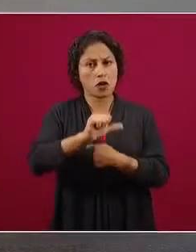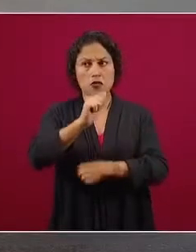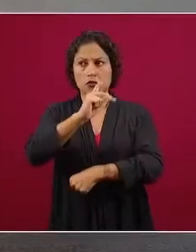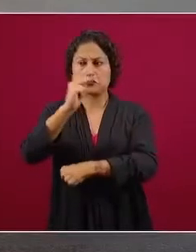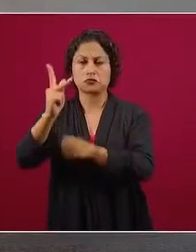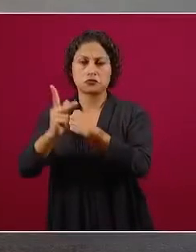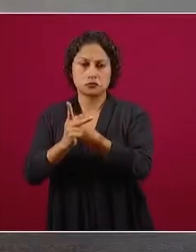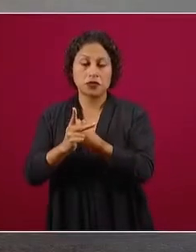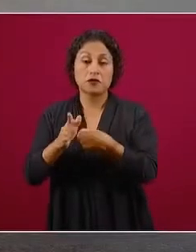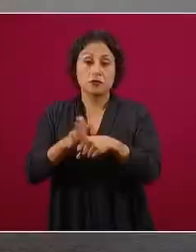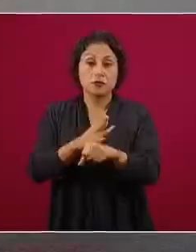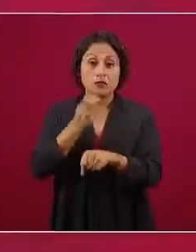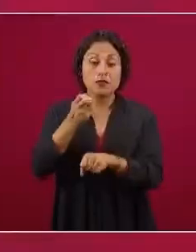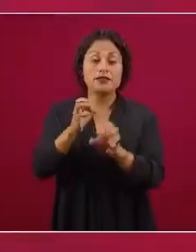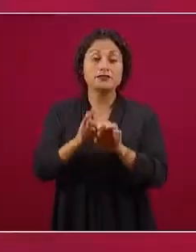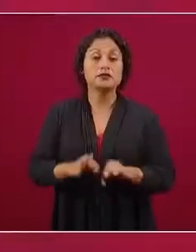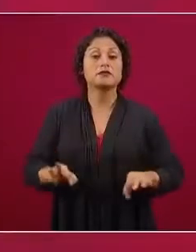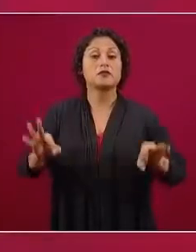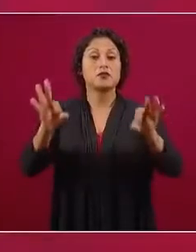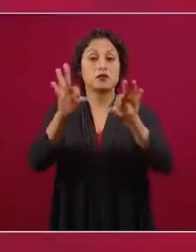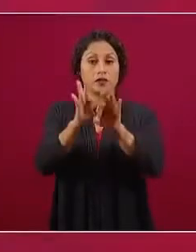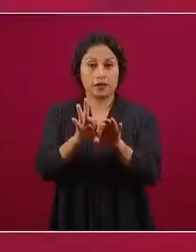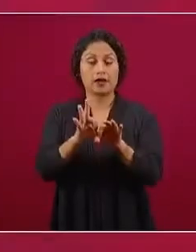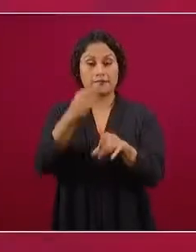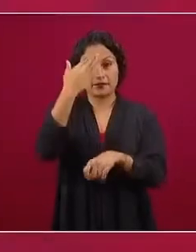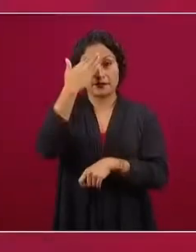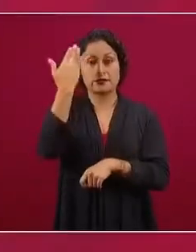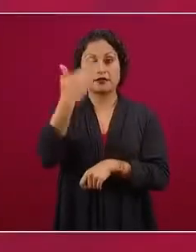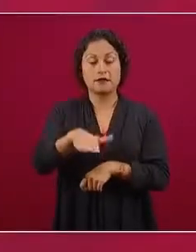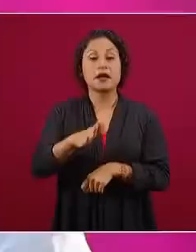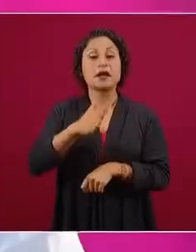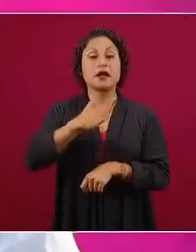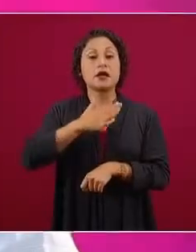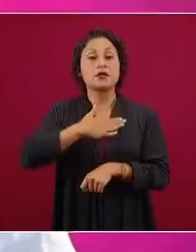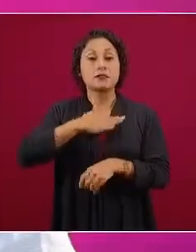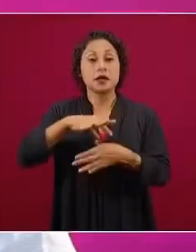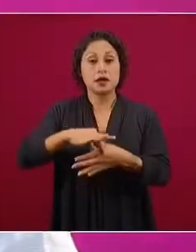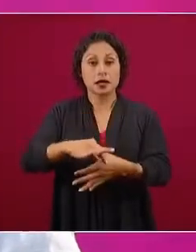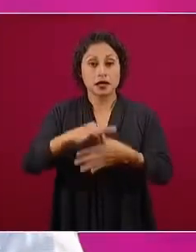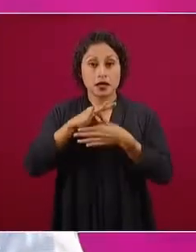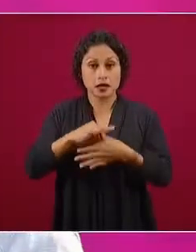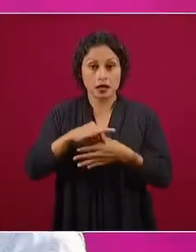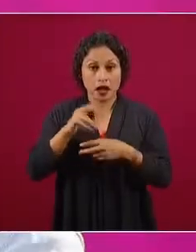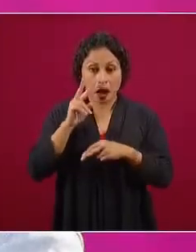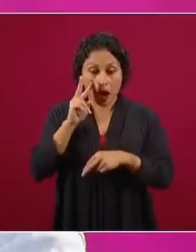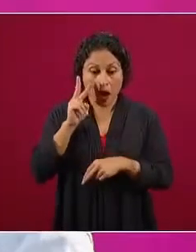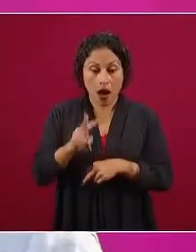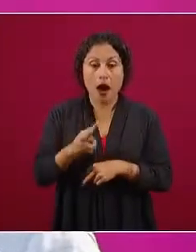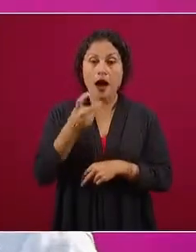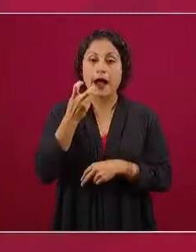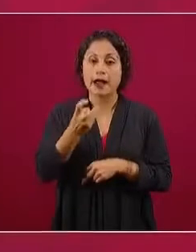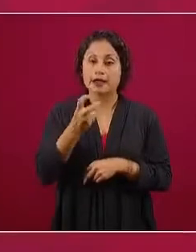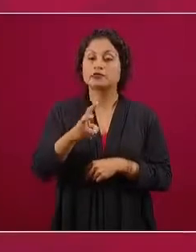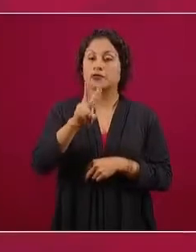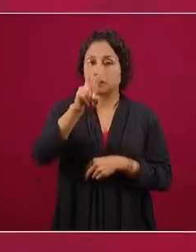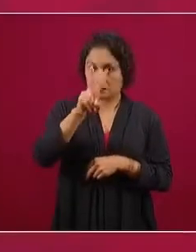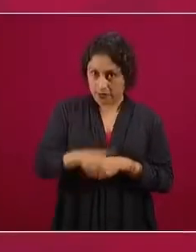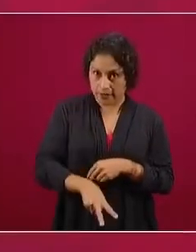tener presente que lo que uno ve de manera directa es, desde luego, algo importante, pero no es el